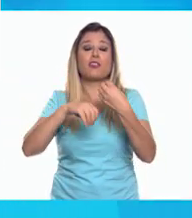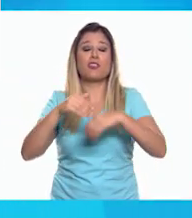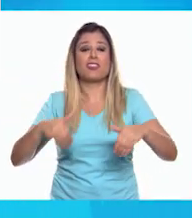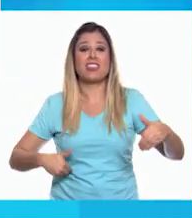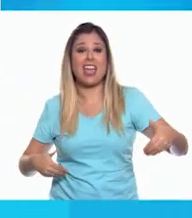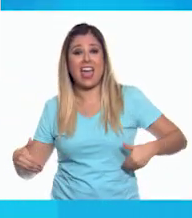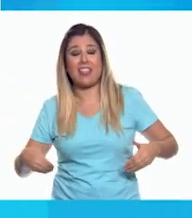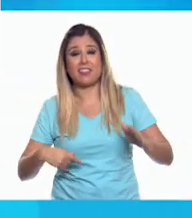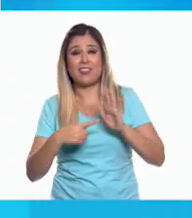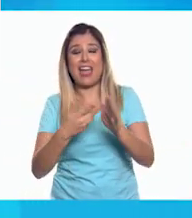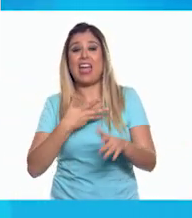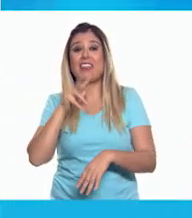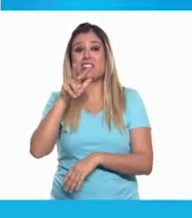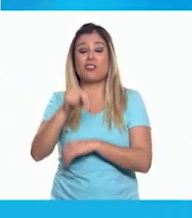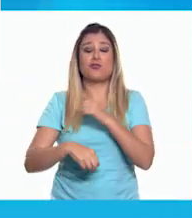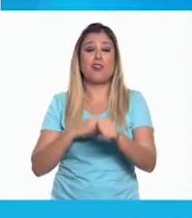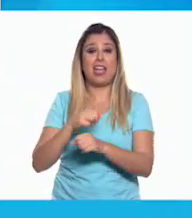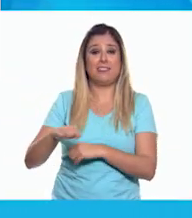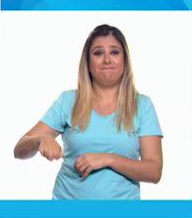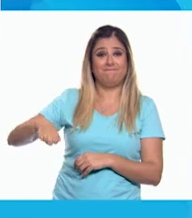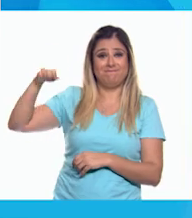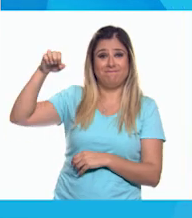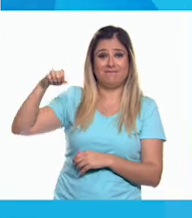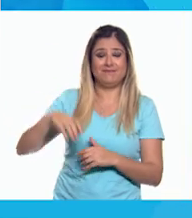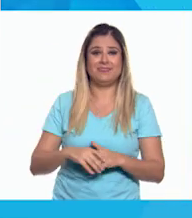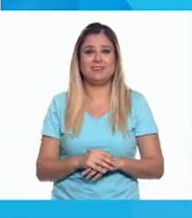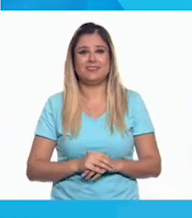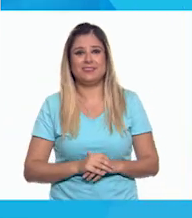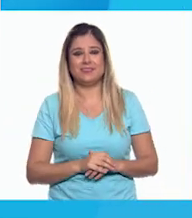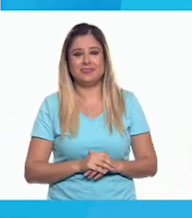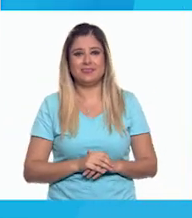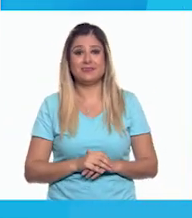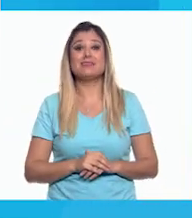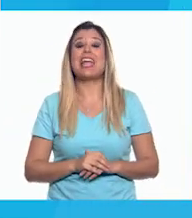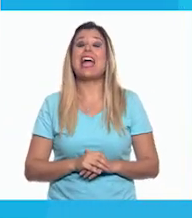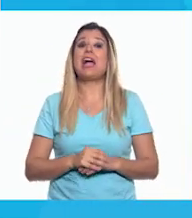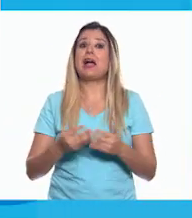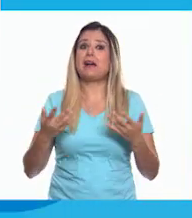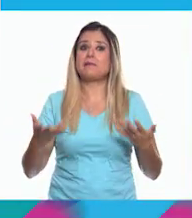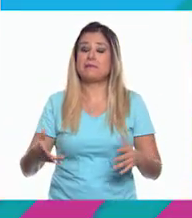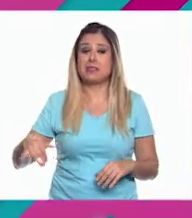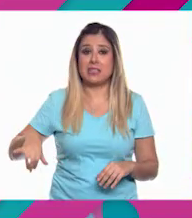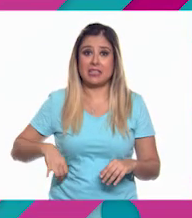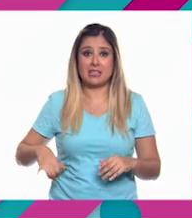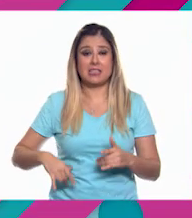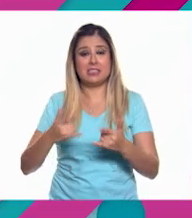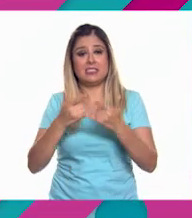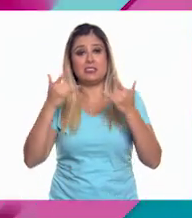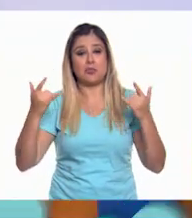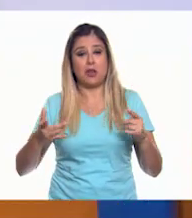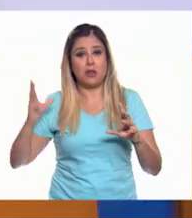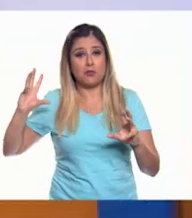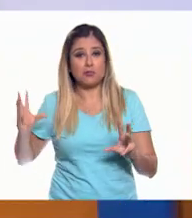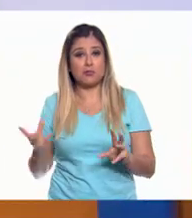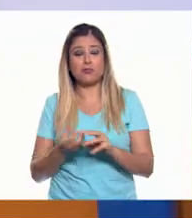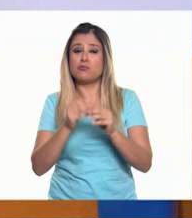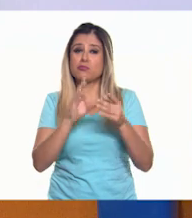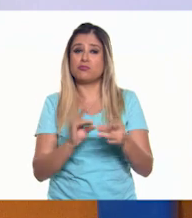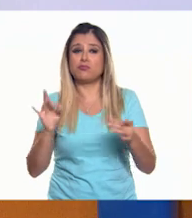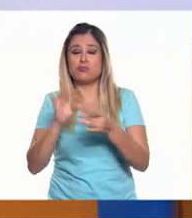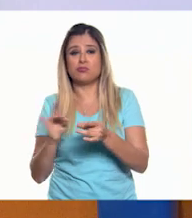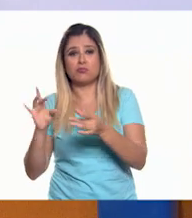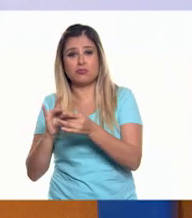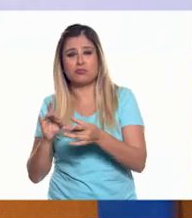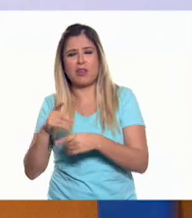Aquí ya tenía 18 años. Oye, Eric, qué interesante todas estas historias que nos cuentas. Pero algo